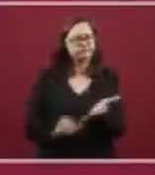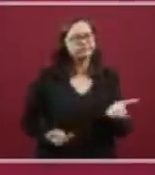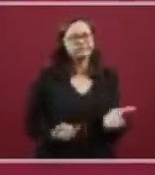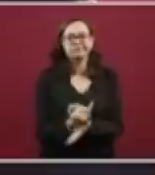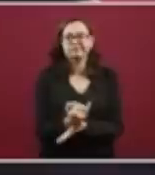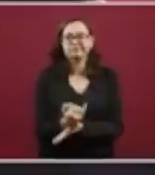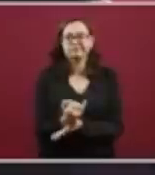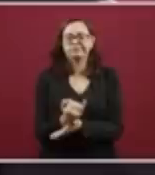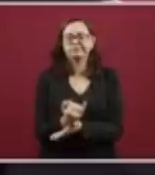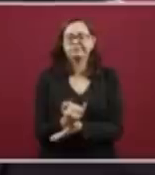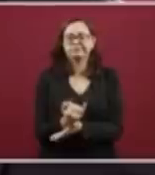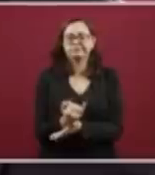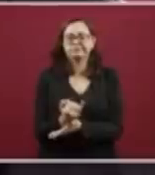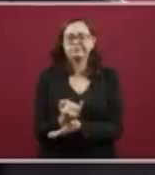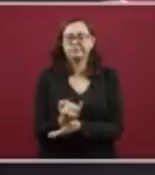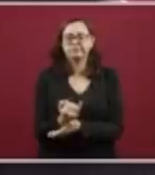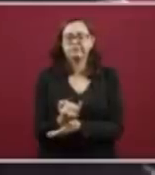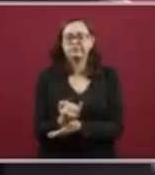de